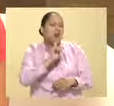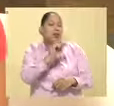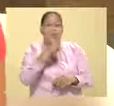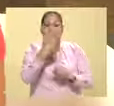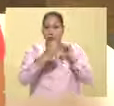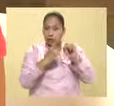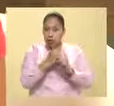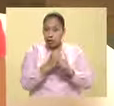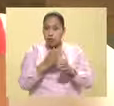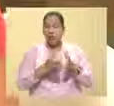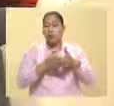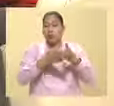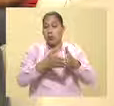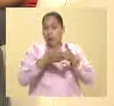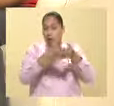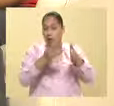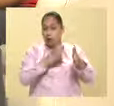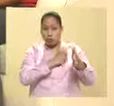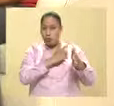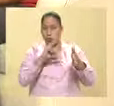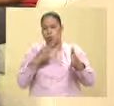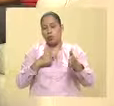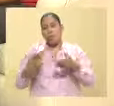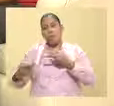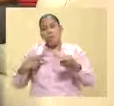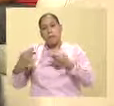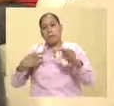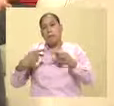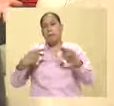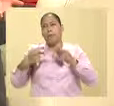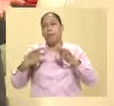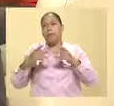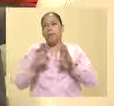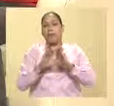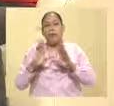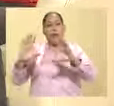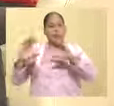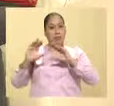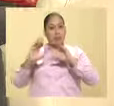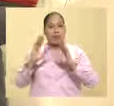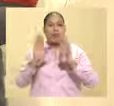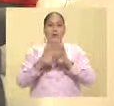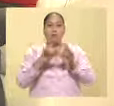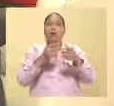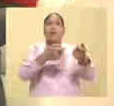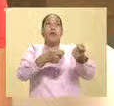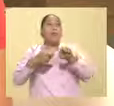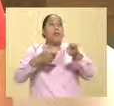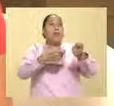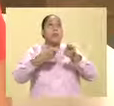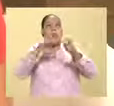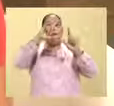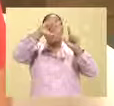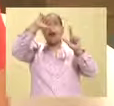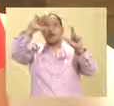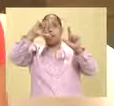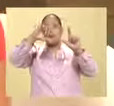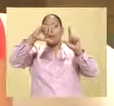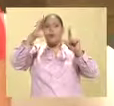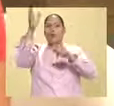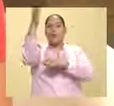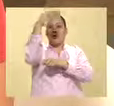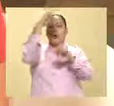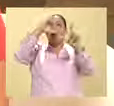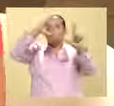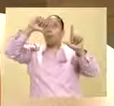años no naveguen en solitario porque me estaba preparando y me enseñaron primero a validar luego fui disminuyendo las